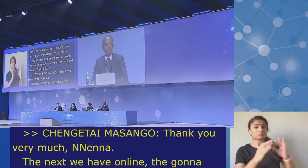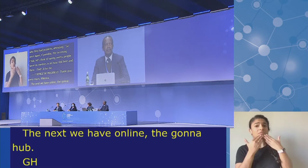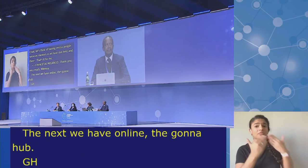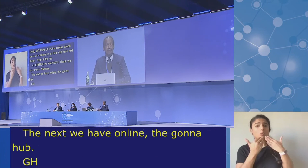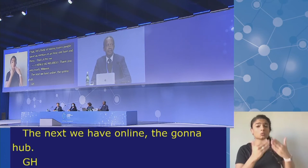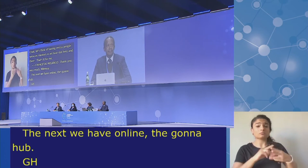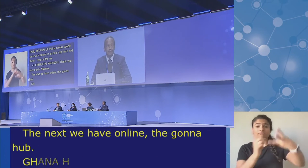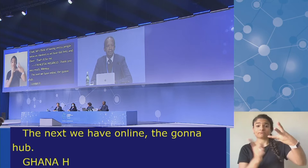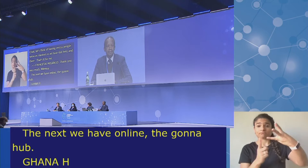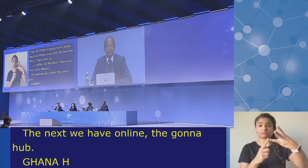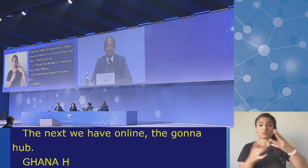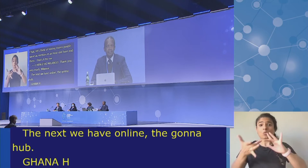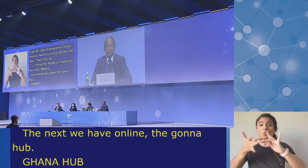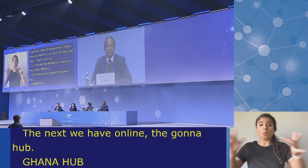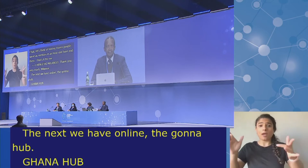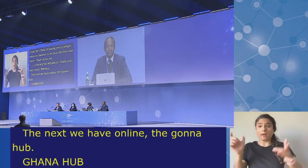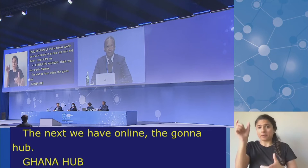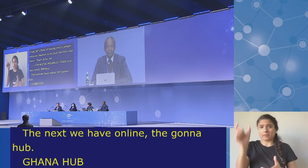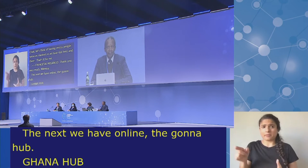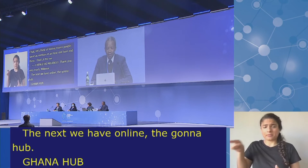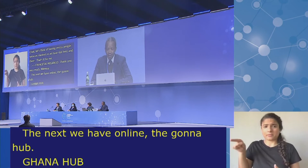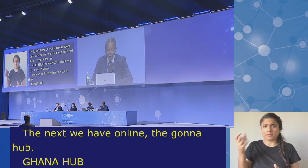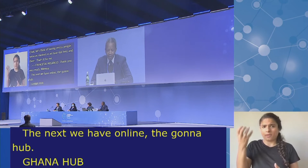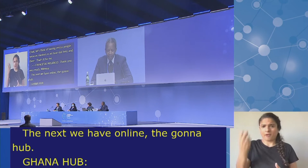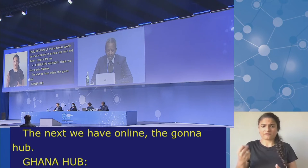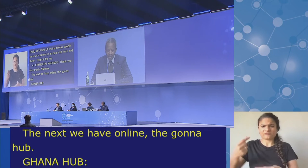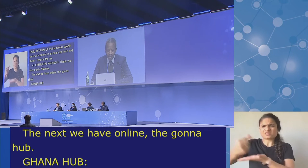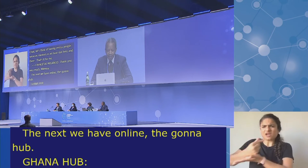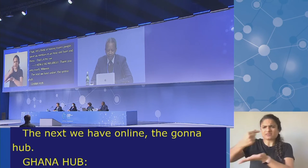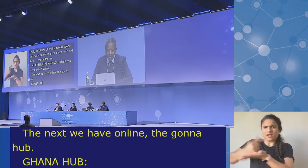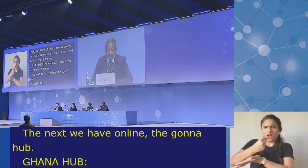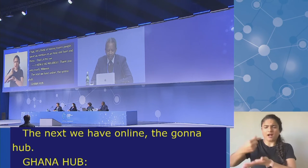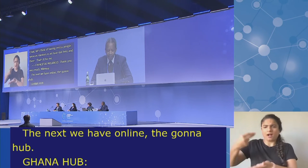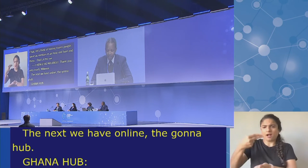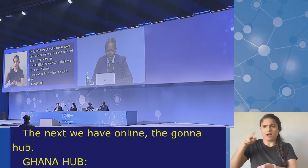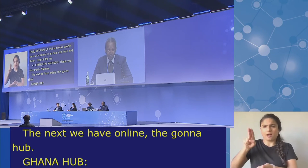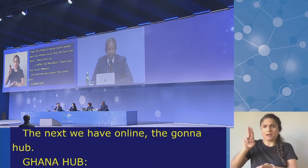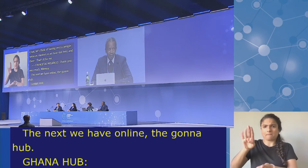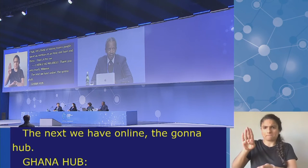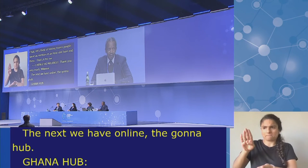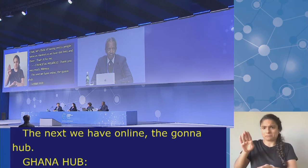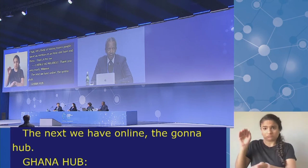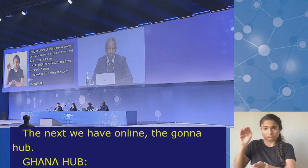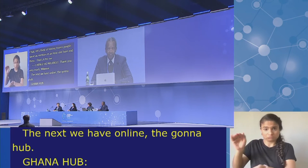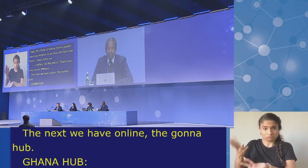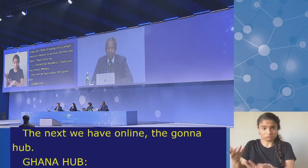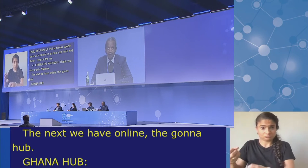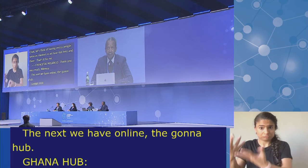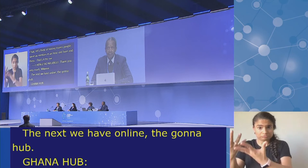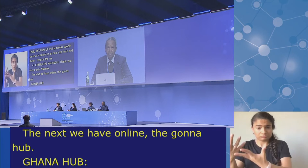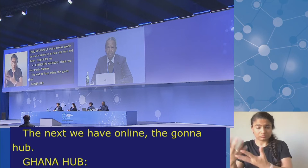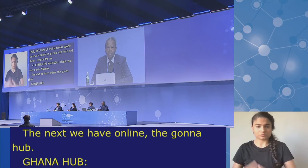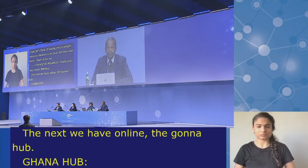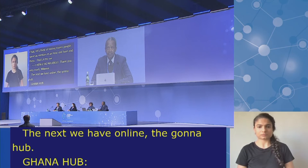persona que quiere tomar la palabra será el representante del Hub de Ghana.